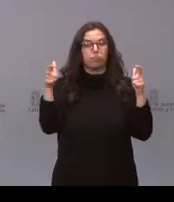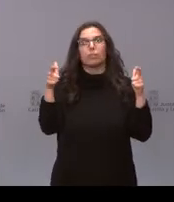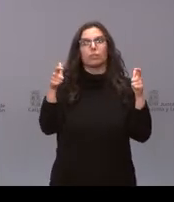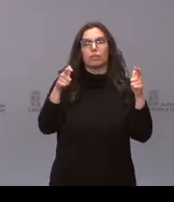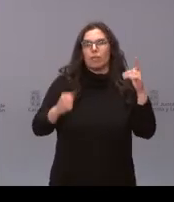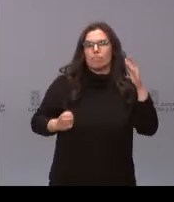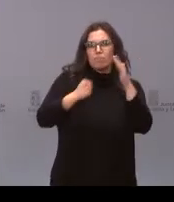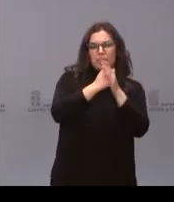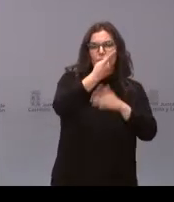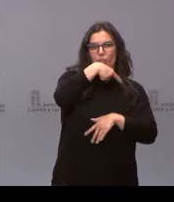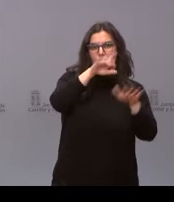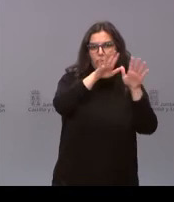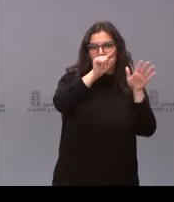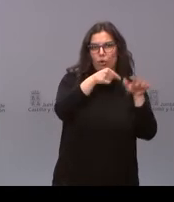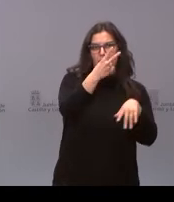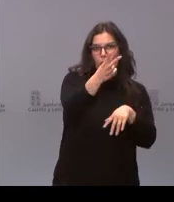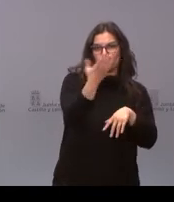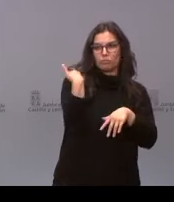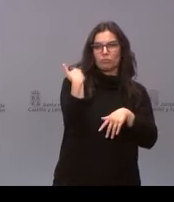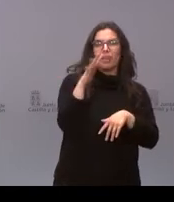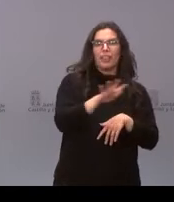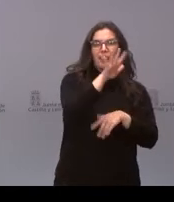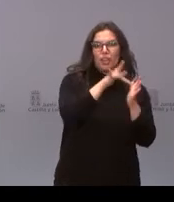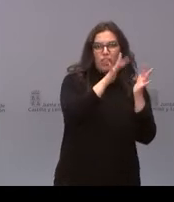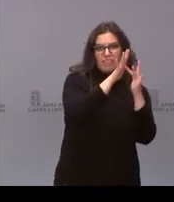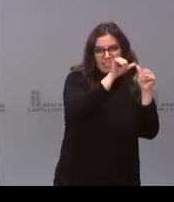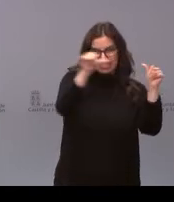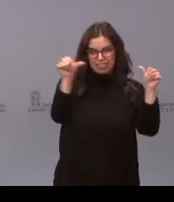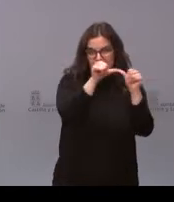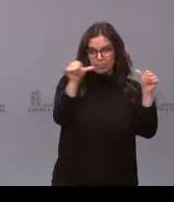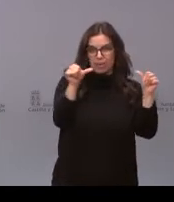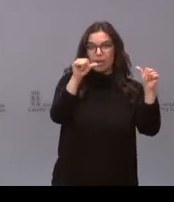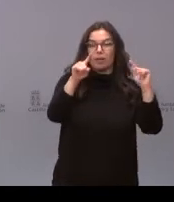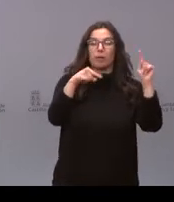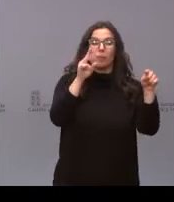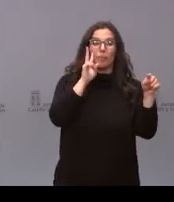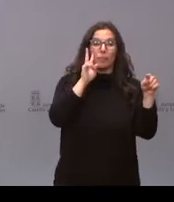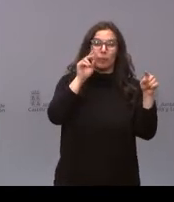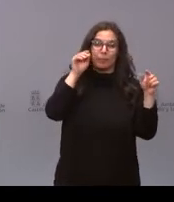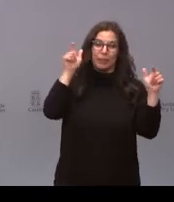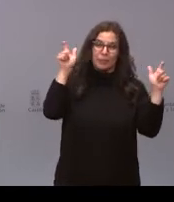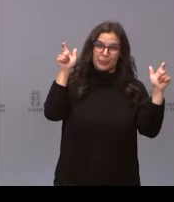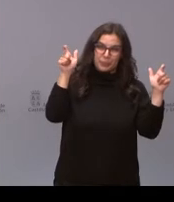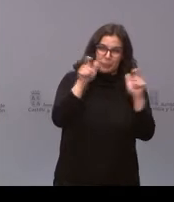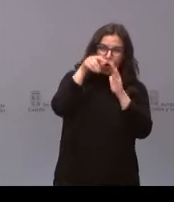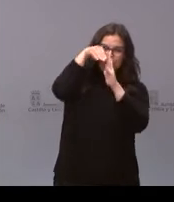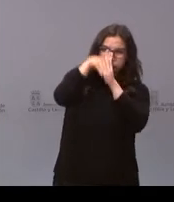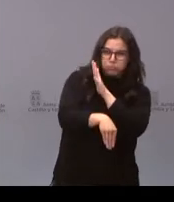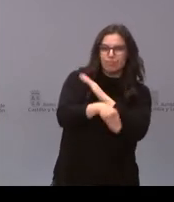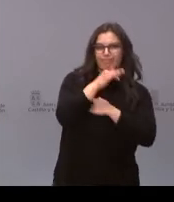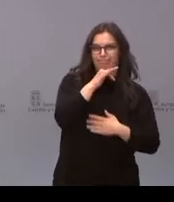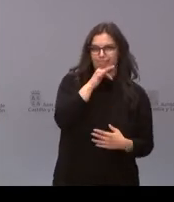110 2 en la semana 5 de abril sin embargo como vemos que no termina de darse descenso muy